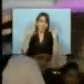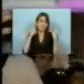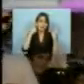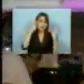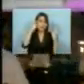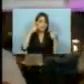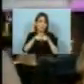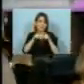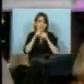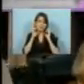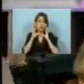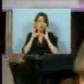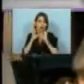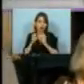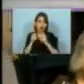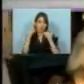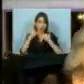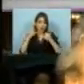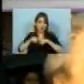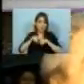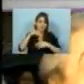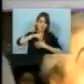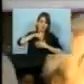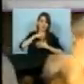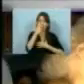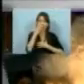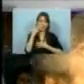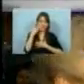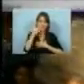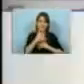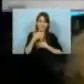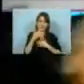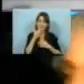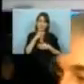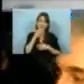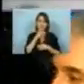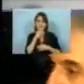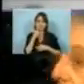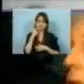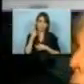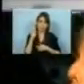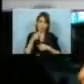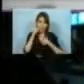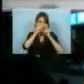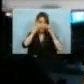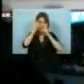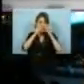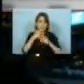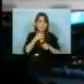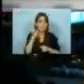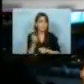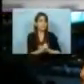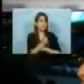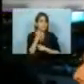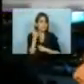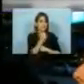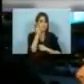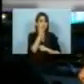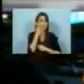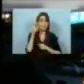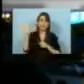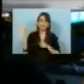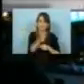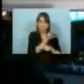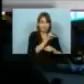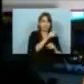encantaría sacarle a Antonio Gasalla a Susana Jiménez, así que está empeñado en eso. Y bueno, evidentemente la negociación que estamos